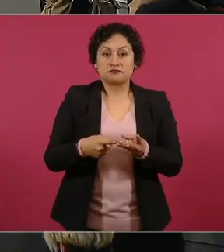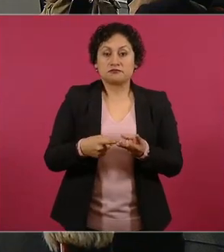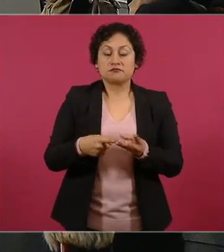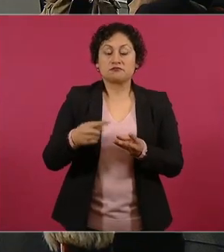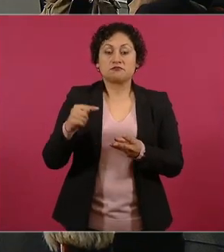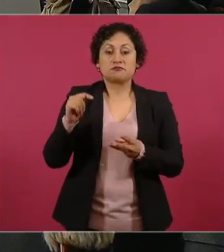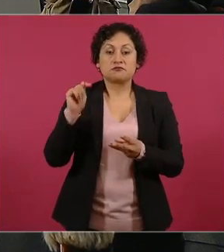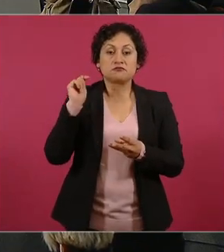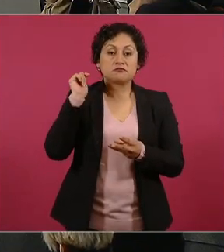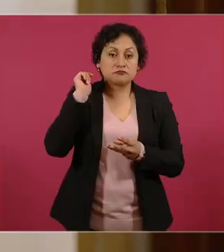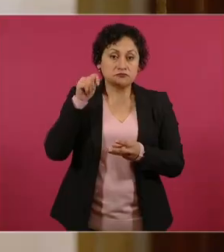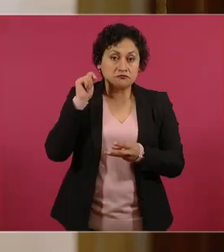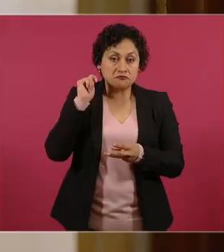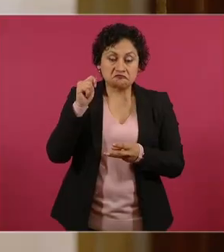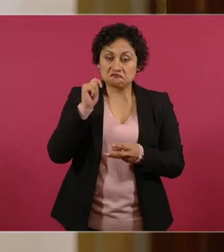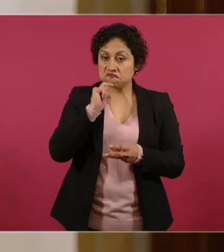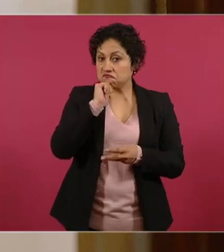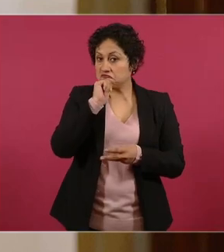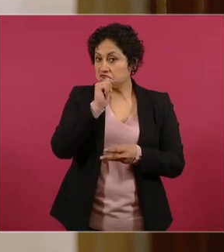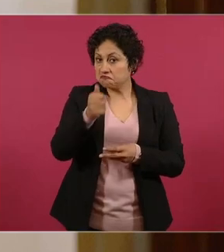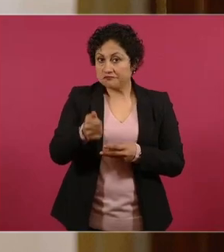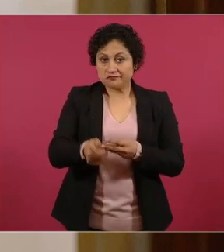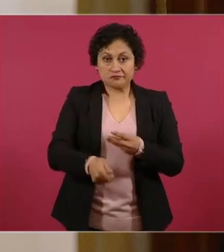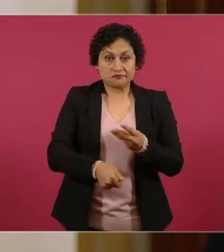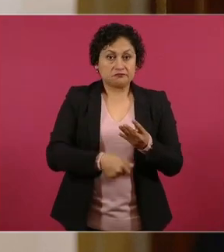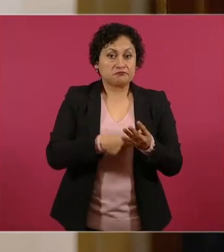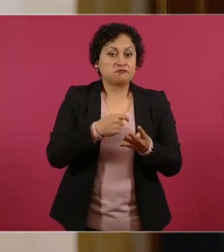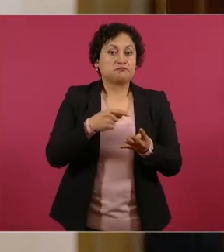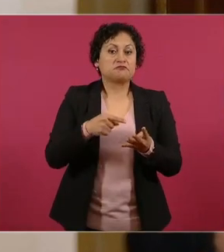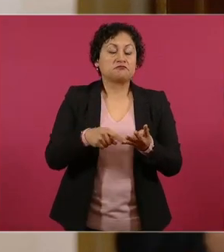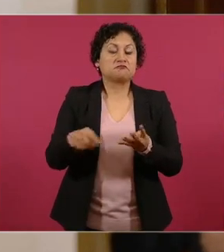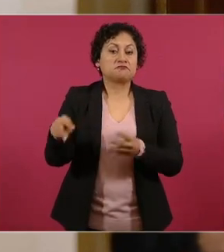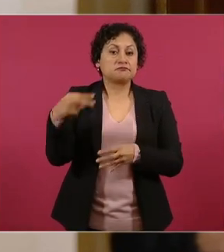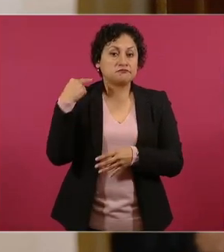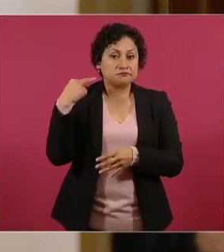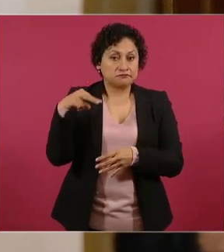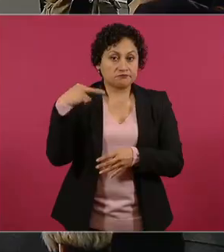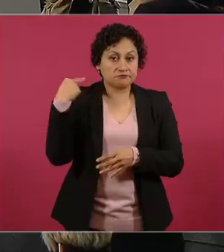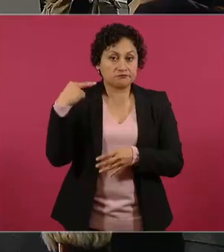Tabasco tampoco, mucha Veracruz.